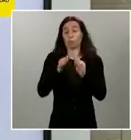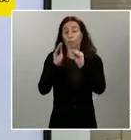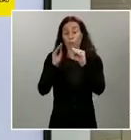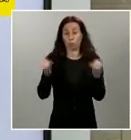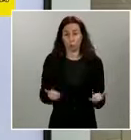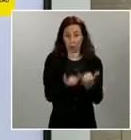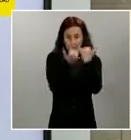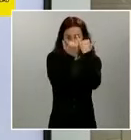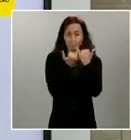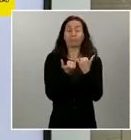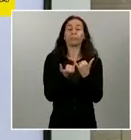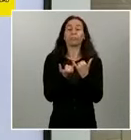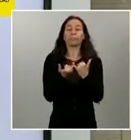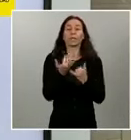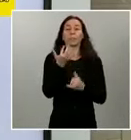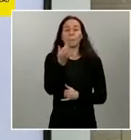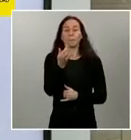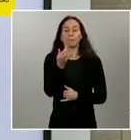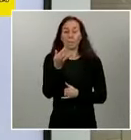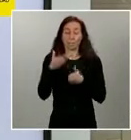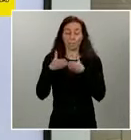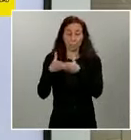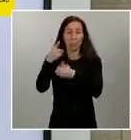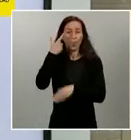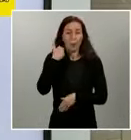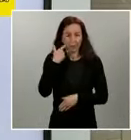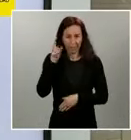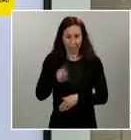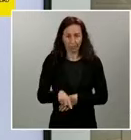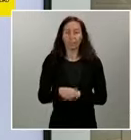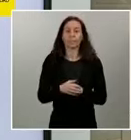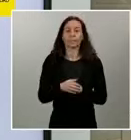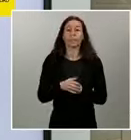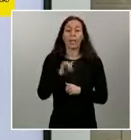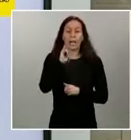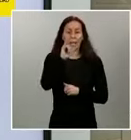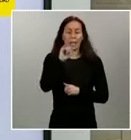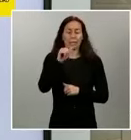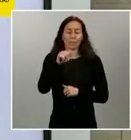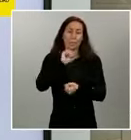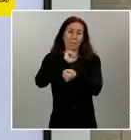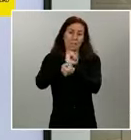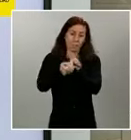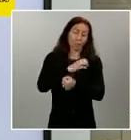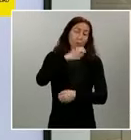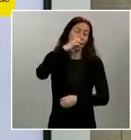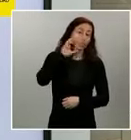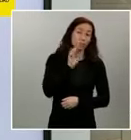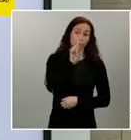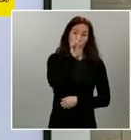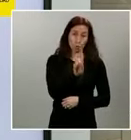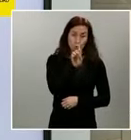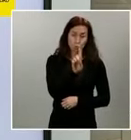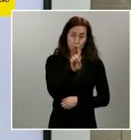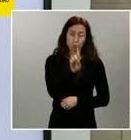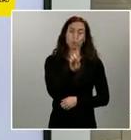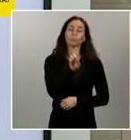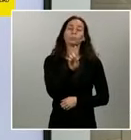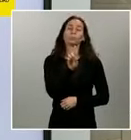intermodal y estación marítima de Almería, los centros penitenciarios Castellón 1, Pereiro de Aguilar en Orense